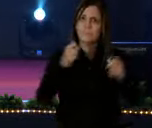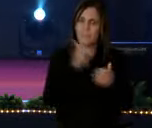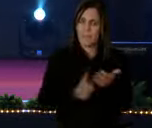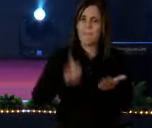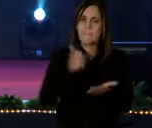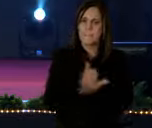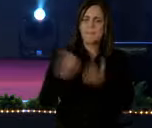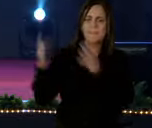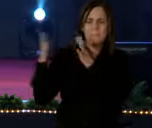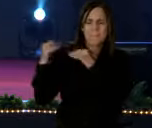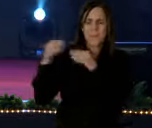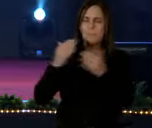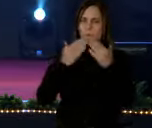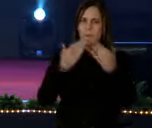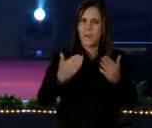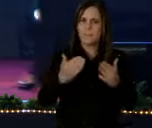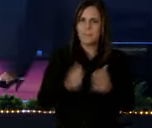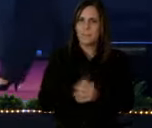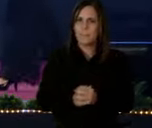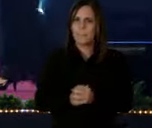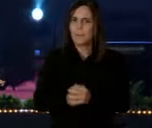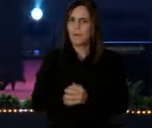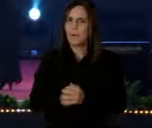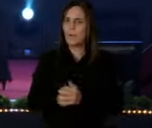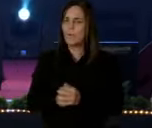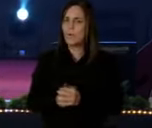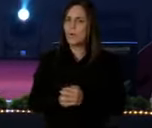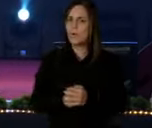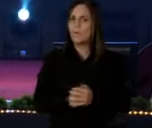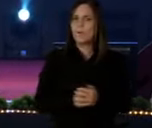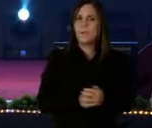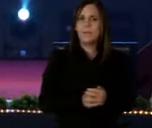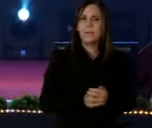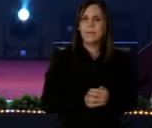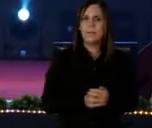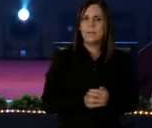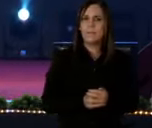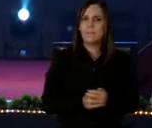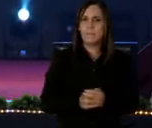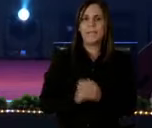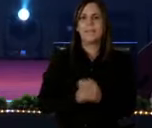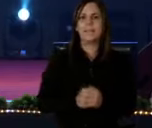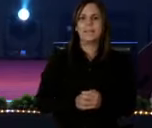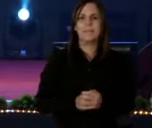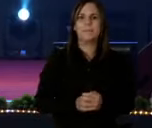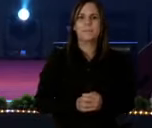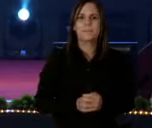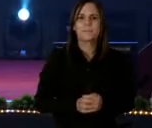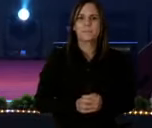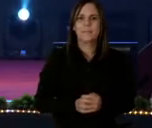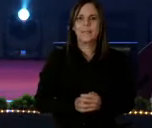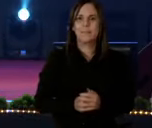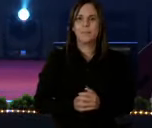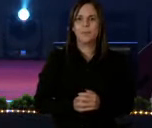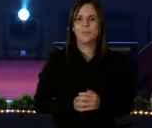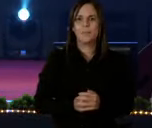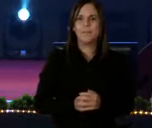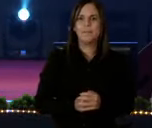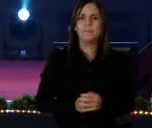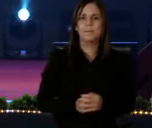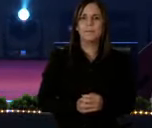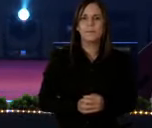Muchas gracias. Amén. Y ahí están parte de los auspiciadores que hacen posible el evento de Encourage. Así